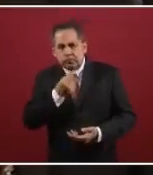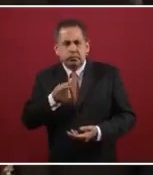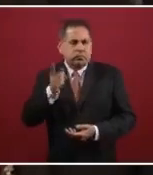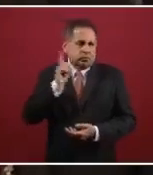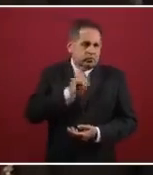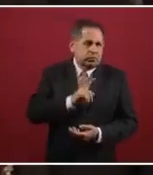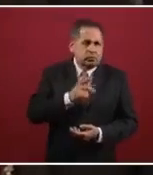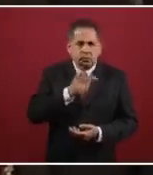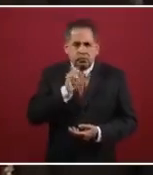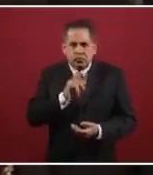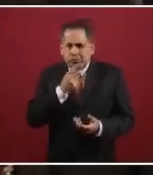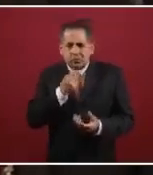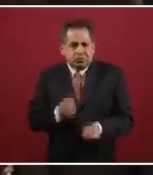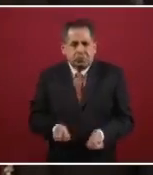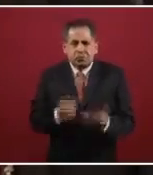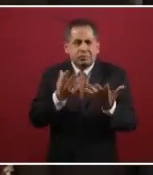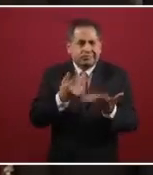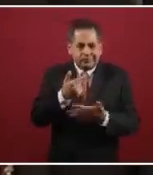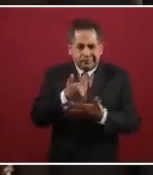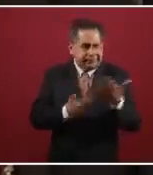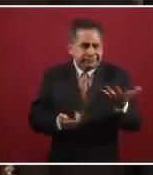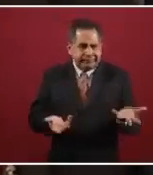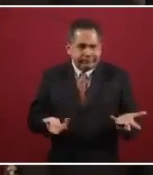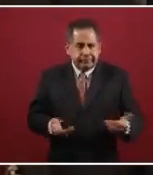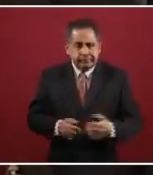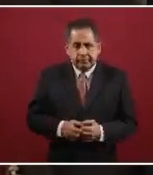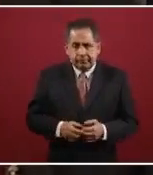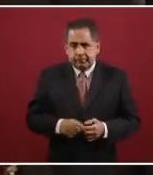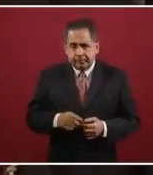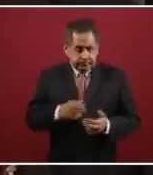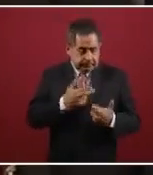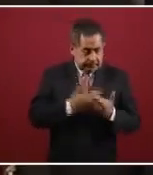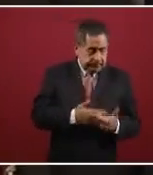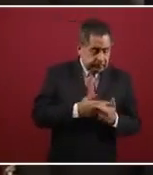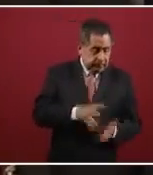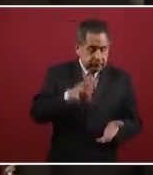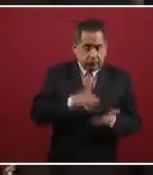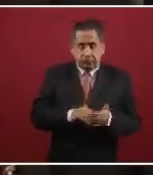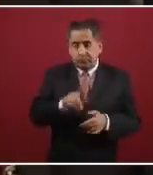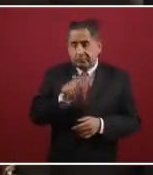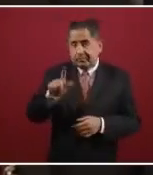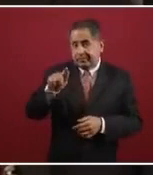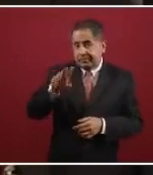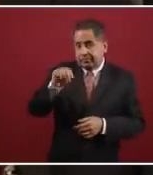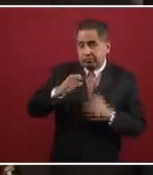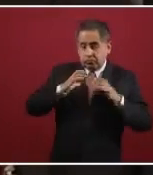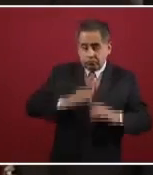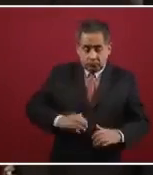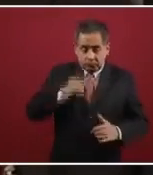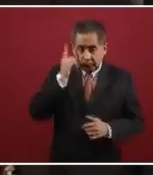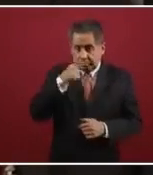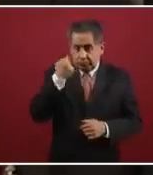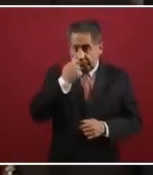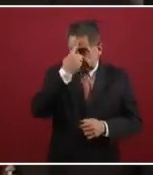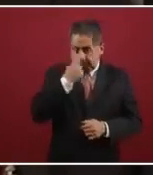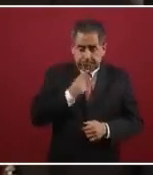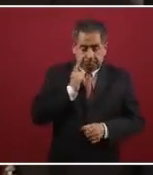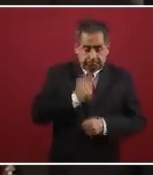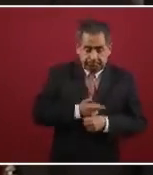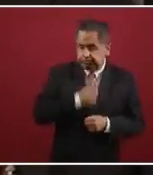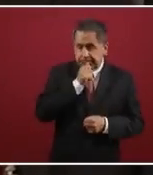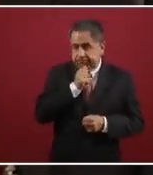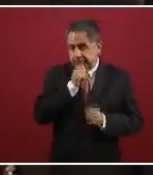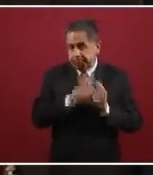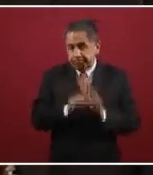niñas? Hablaba también de que todavía hay 4.979 cuerpos sin identificar. ¿Tienen también